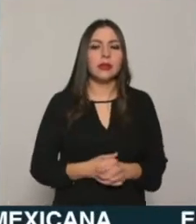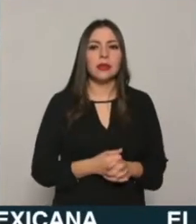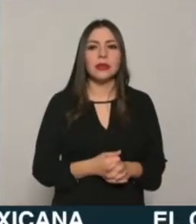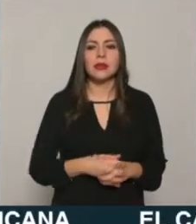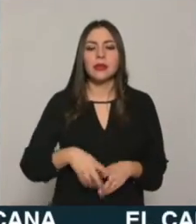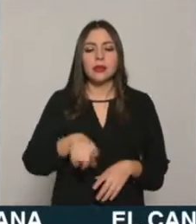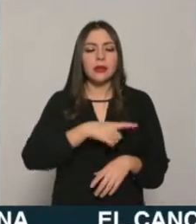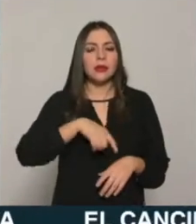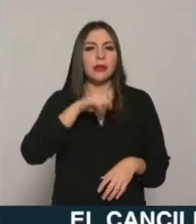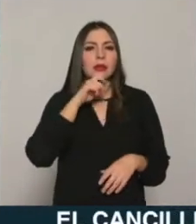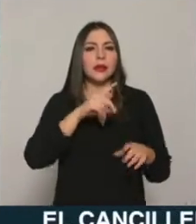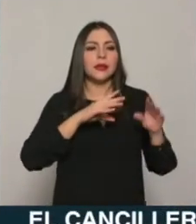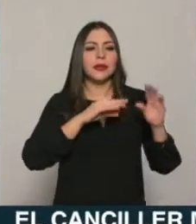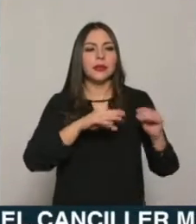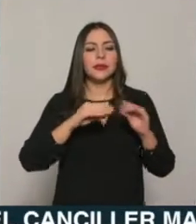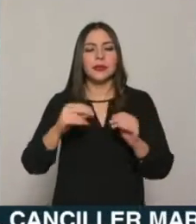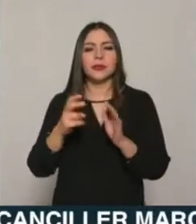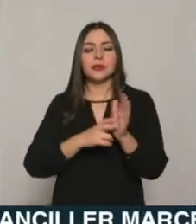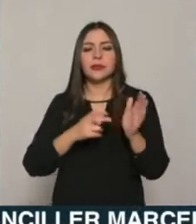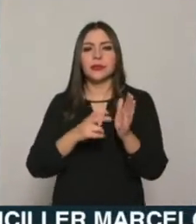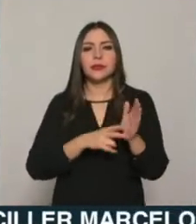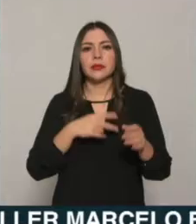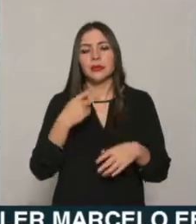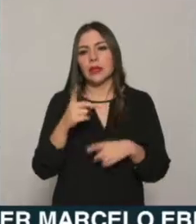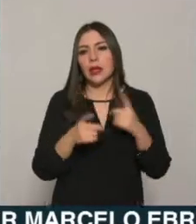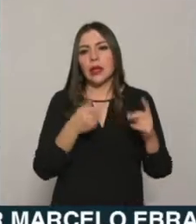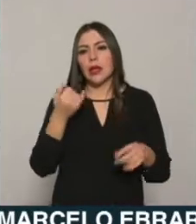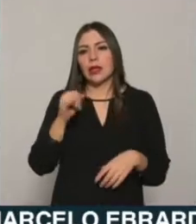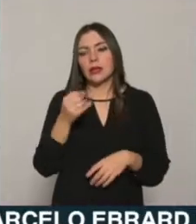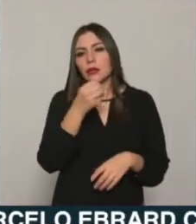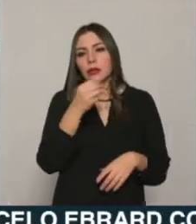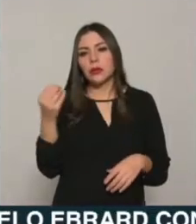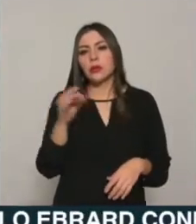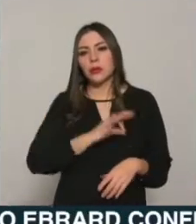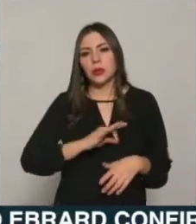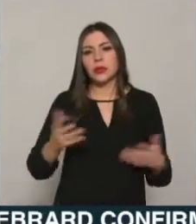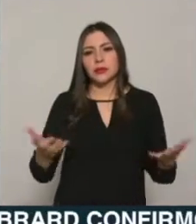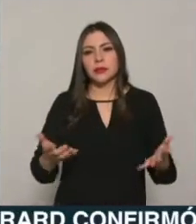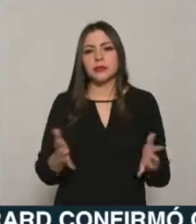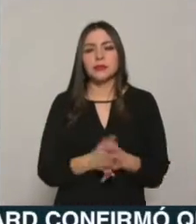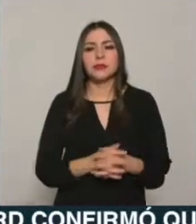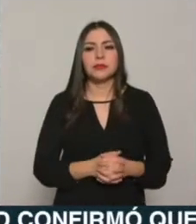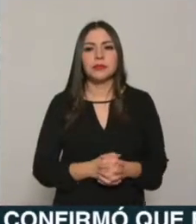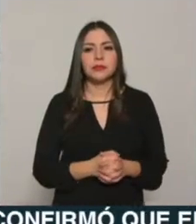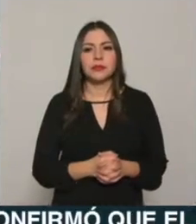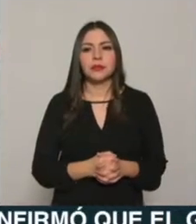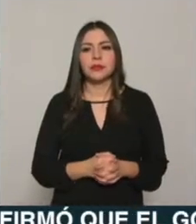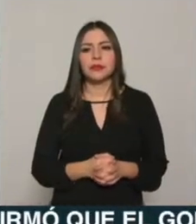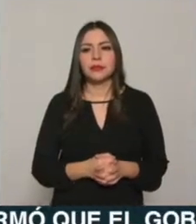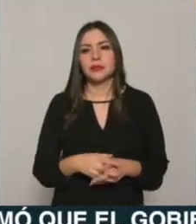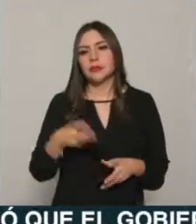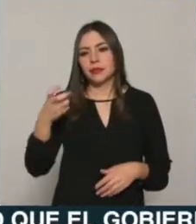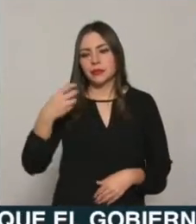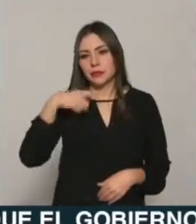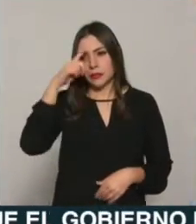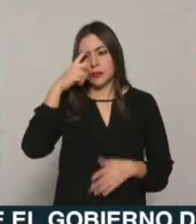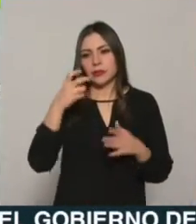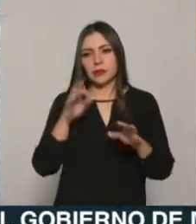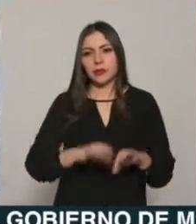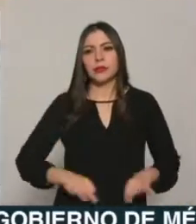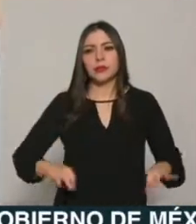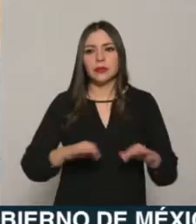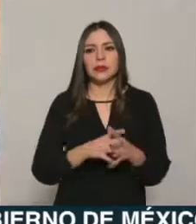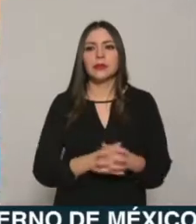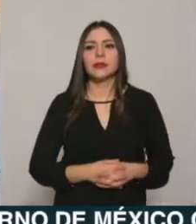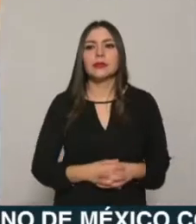Y pues disciplinarse un poco. La disciplina cuesta un poco, pero sí se puede hacer, ¿no? Yo creo que es un punto importante.